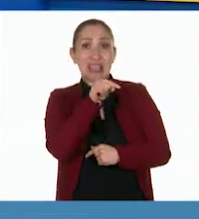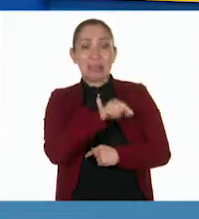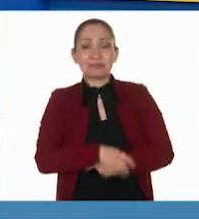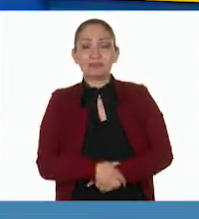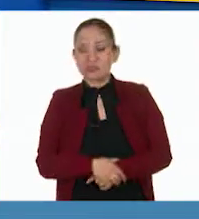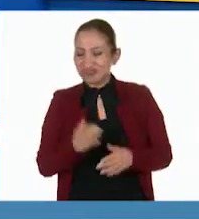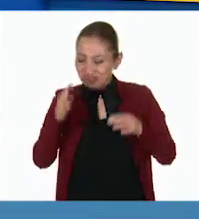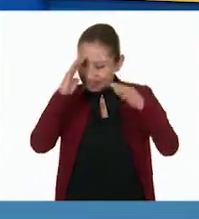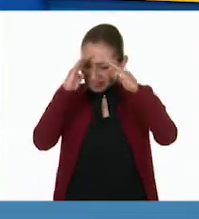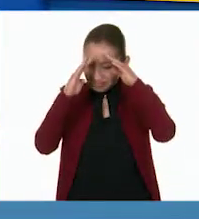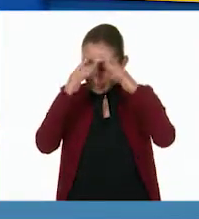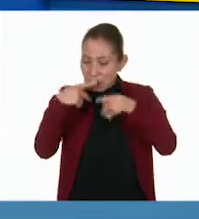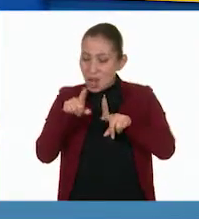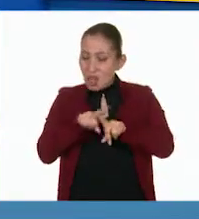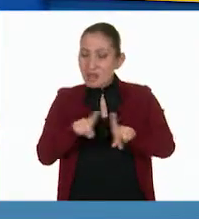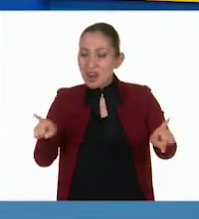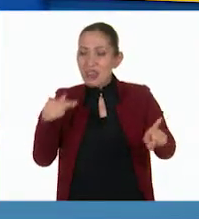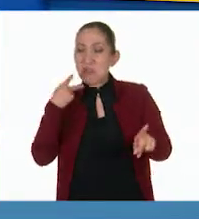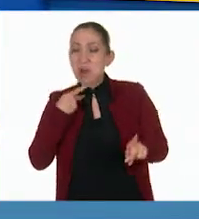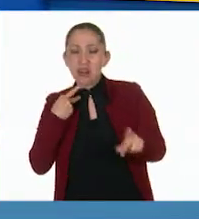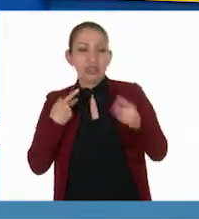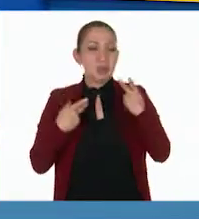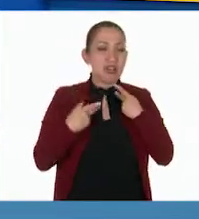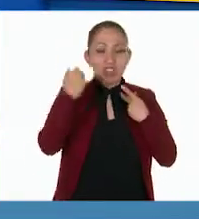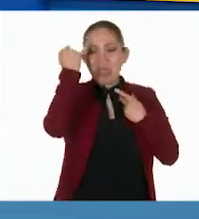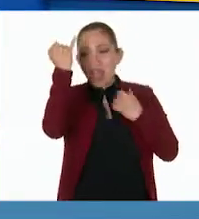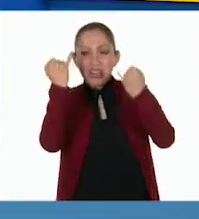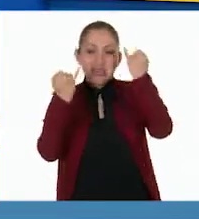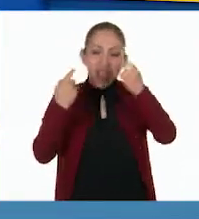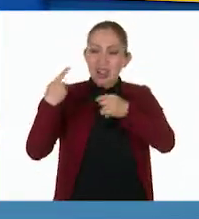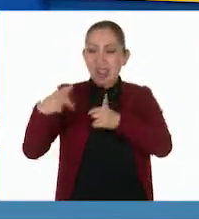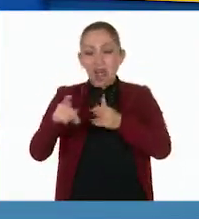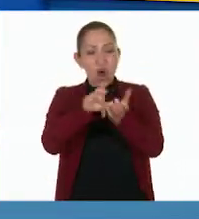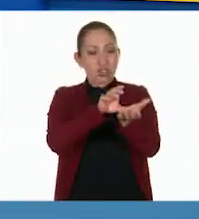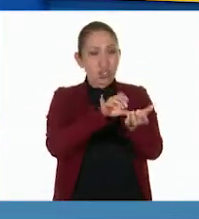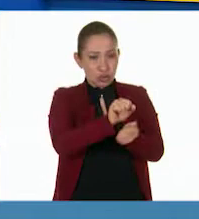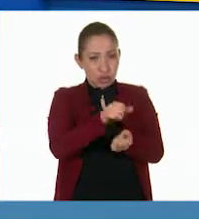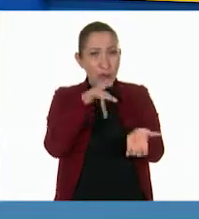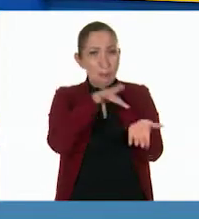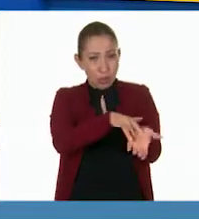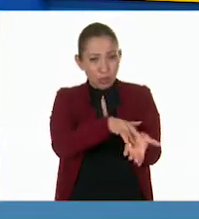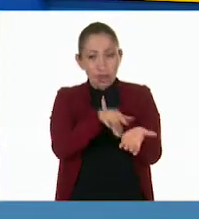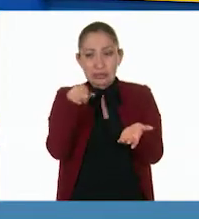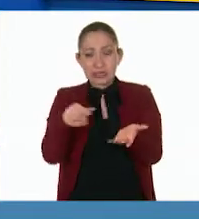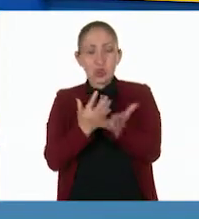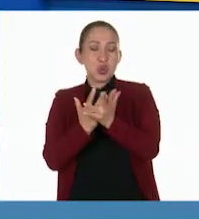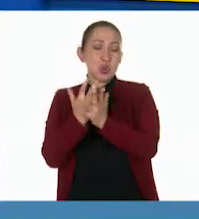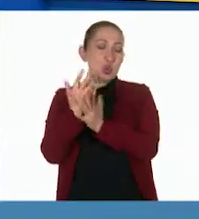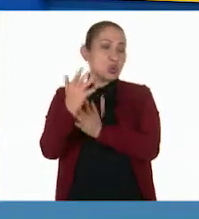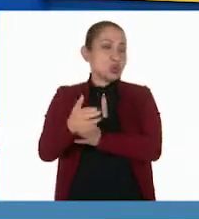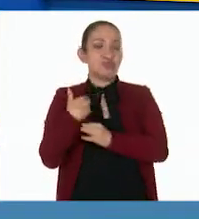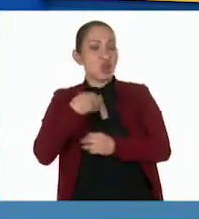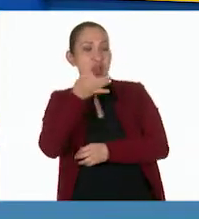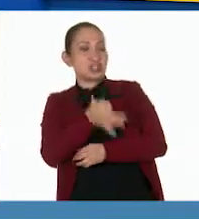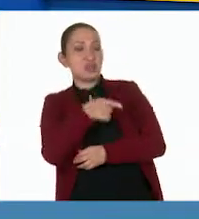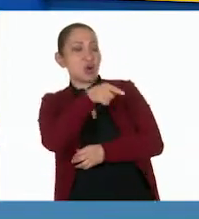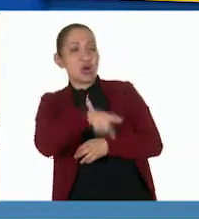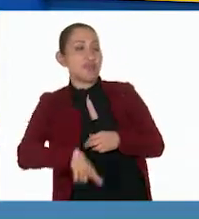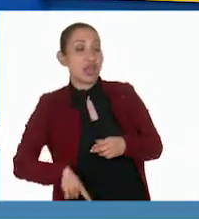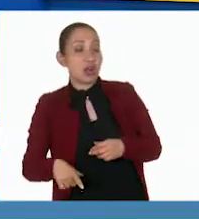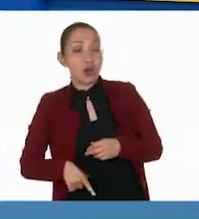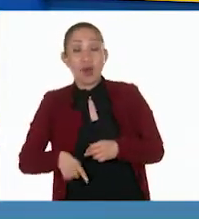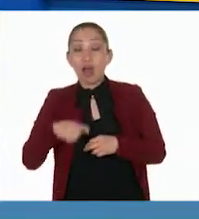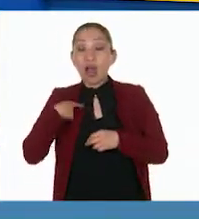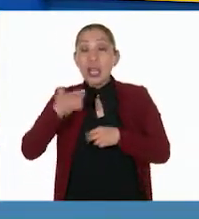Sin embargo, las diferencias políticas entre los caudillos del bando constitucionalista llegaron a tal grado que desconocieron su gobierno y